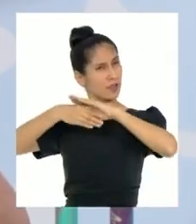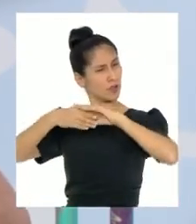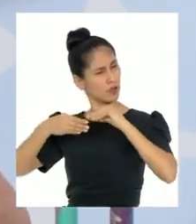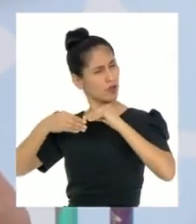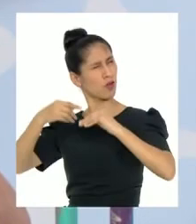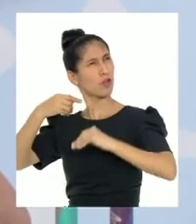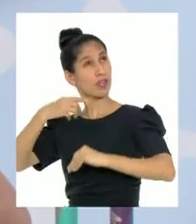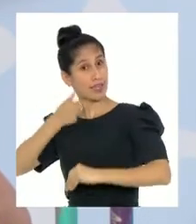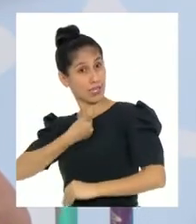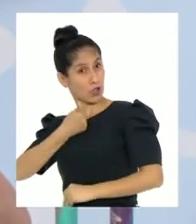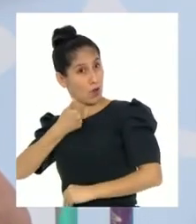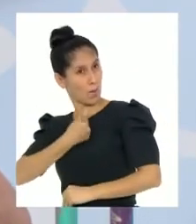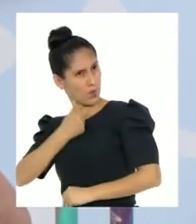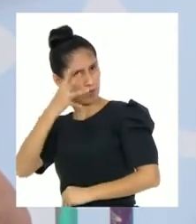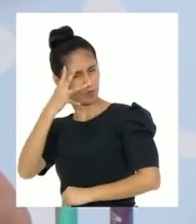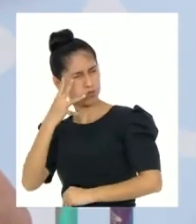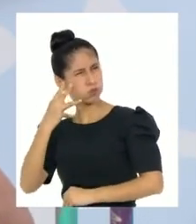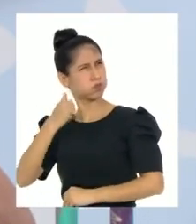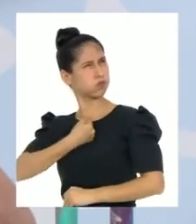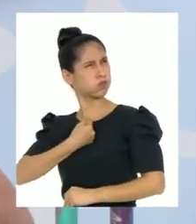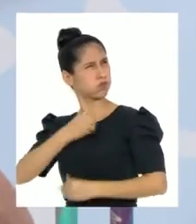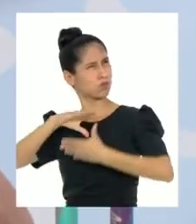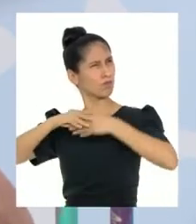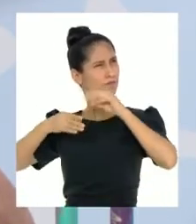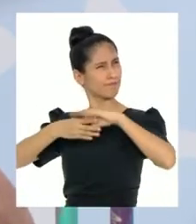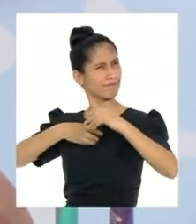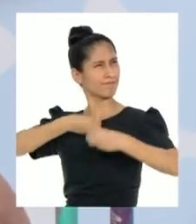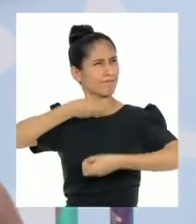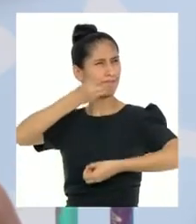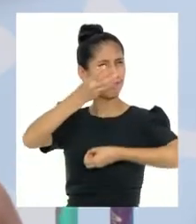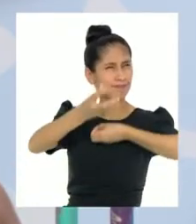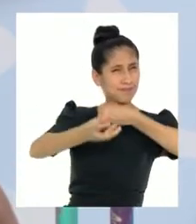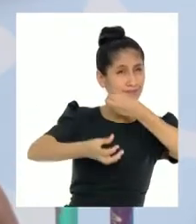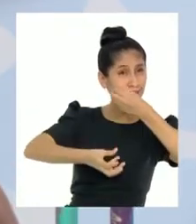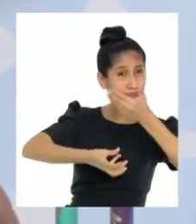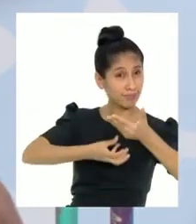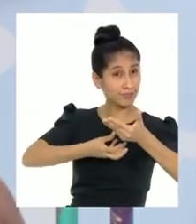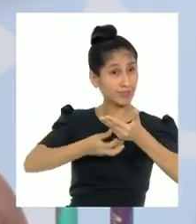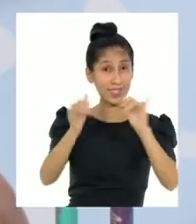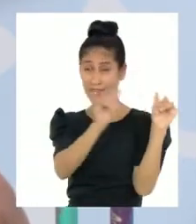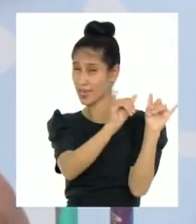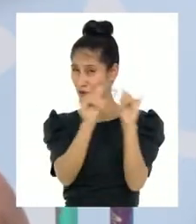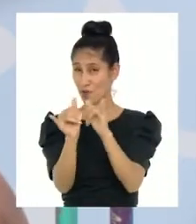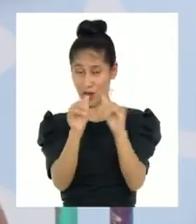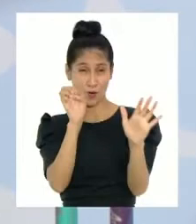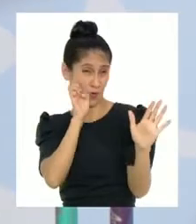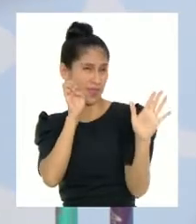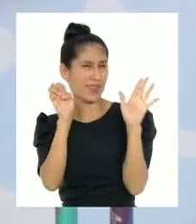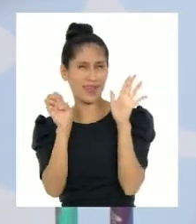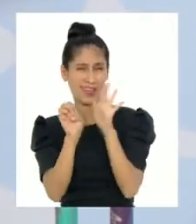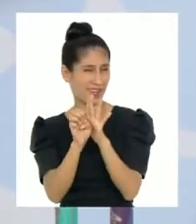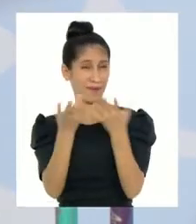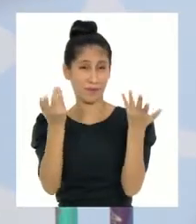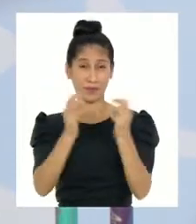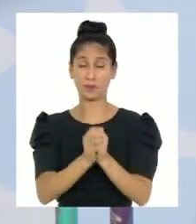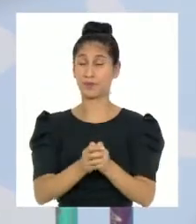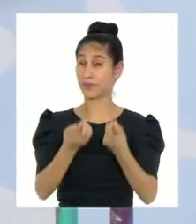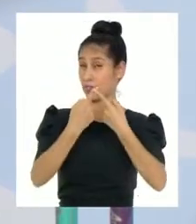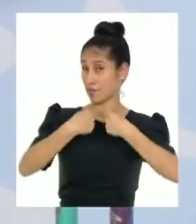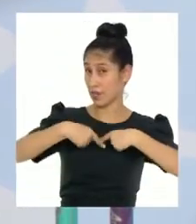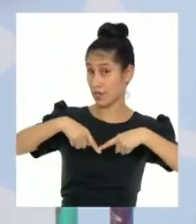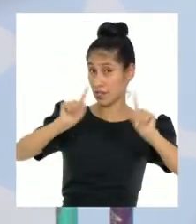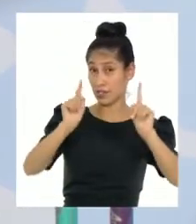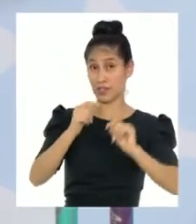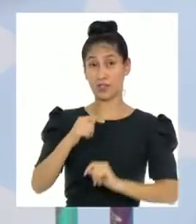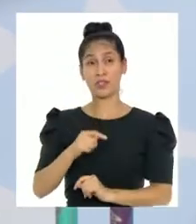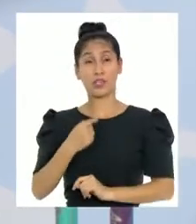yo experimenté discriminación, se trataría de un argumento de ejemplificación. En cambio, si cito